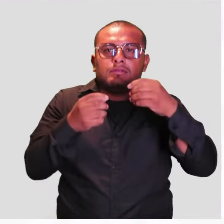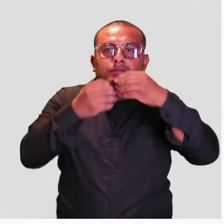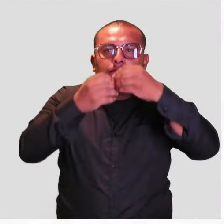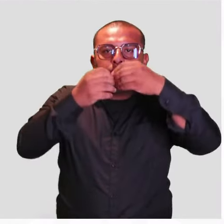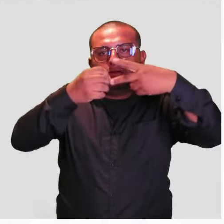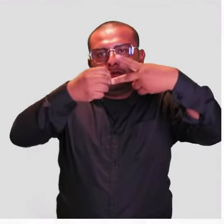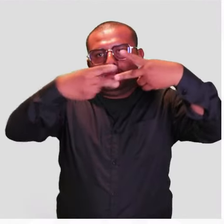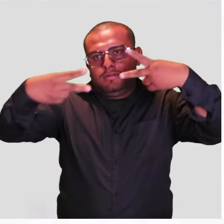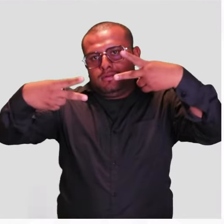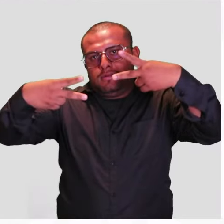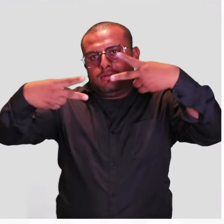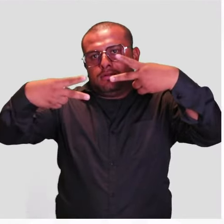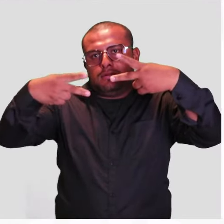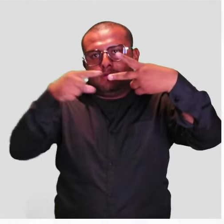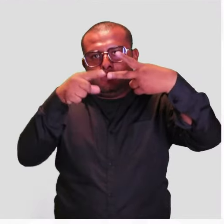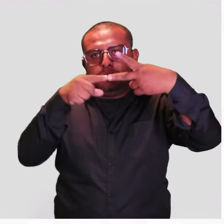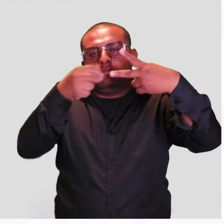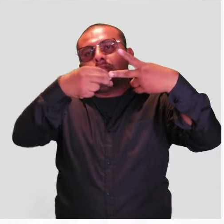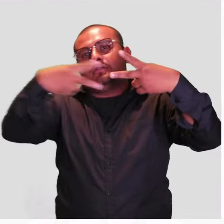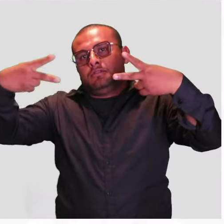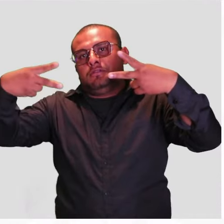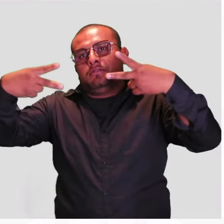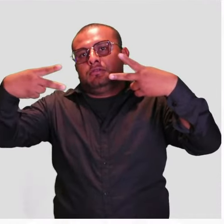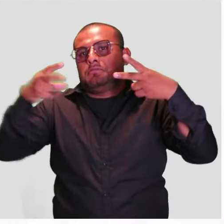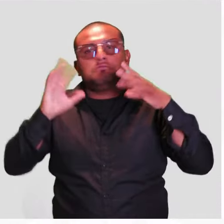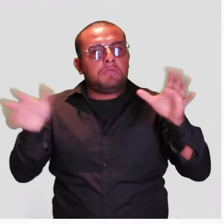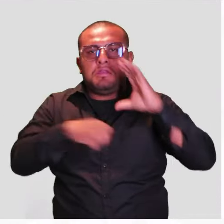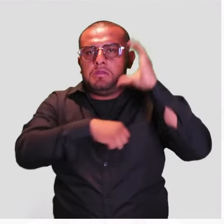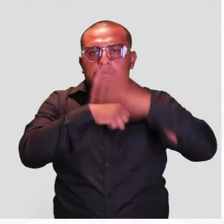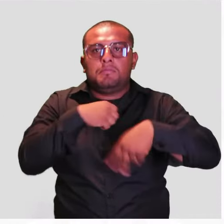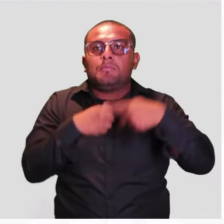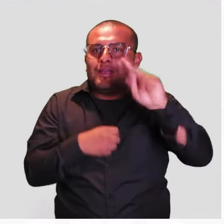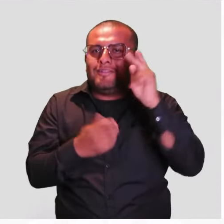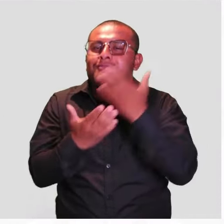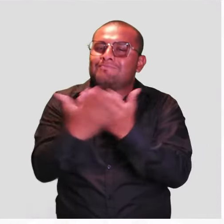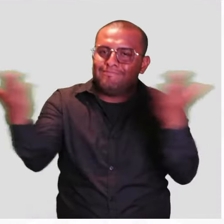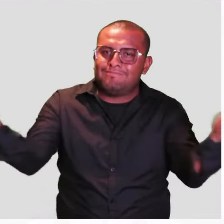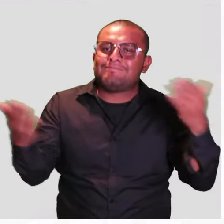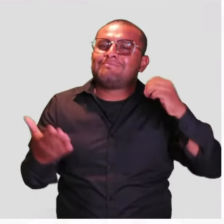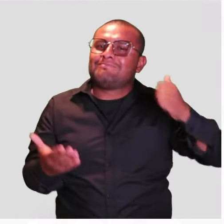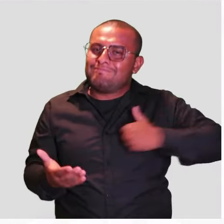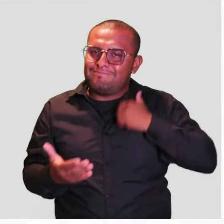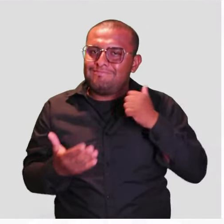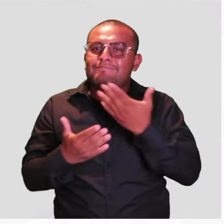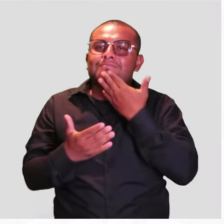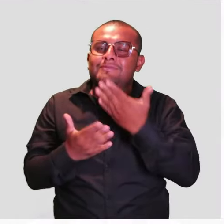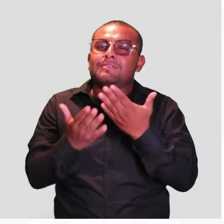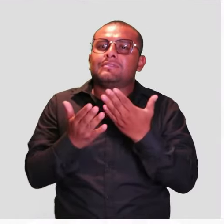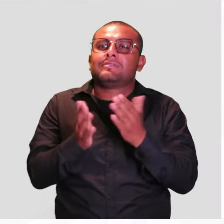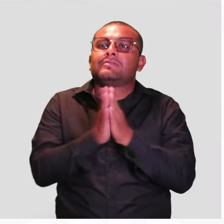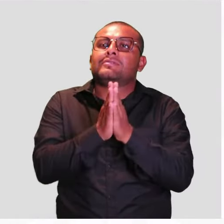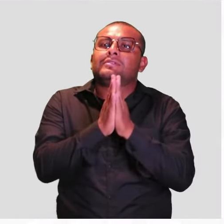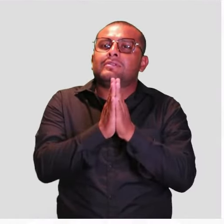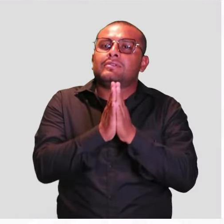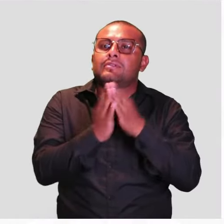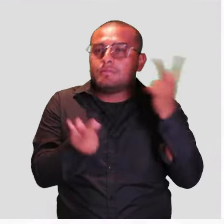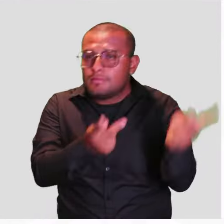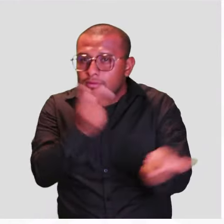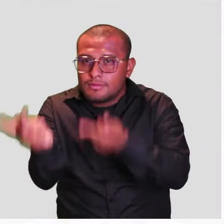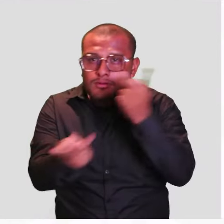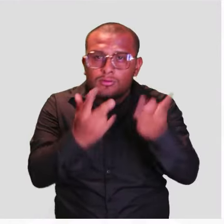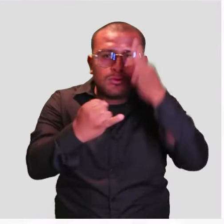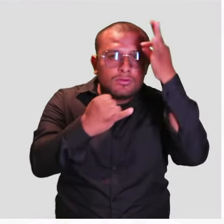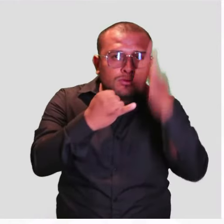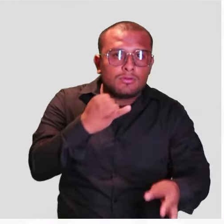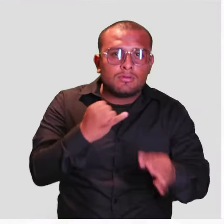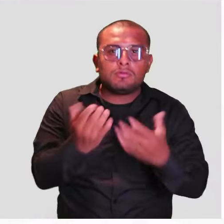de este ejercicio de diálogo y aprovecho nuevamente para invitarles a contestar esta encuesta a través de la cual usted